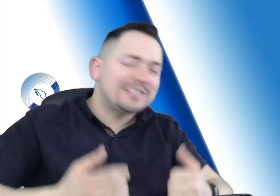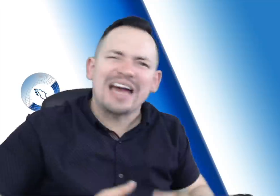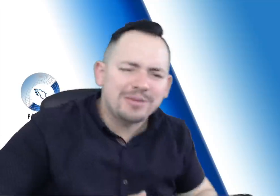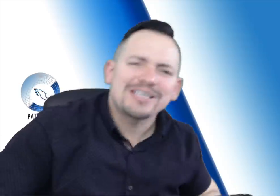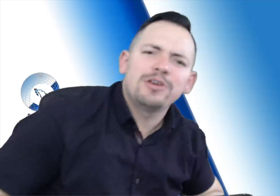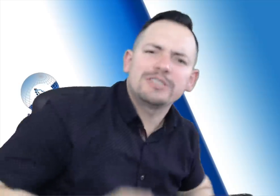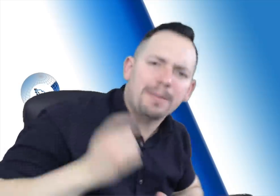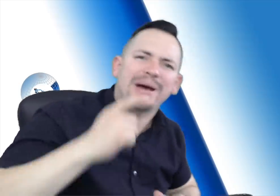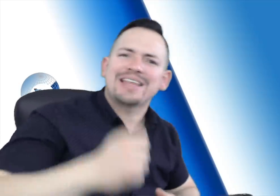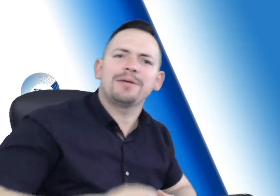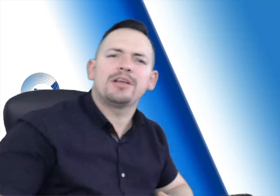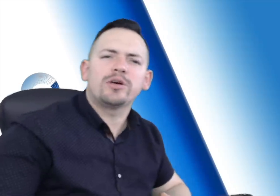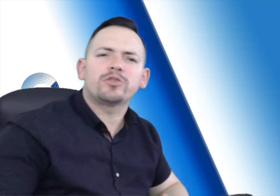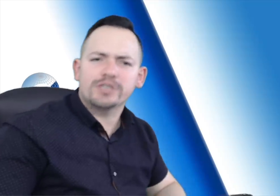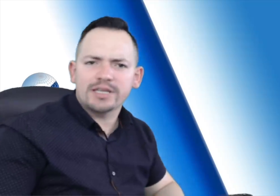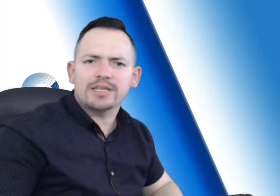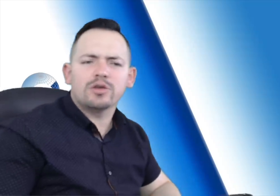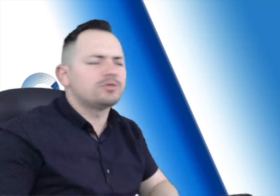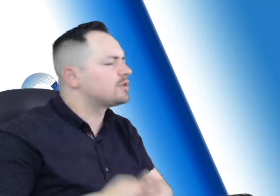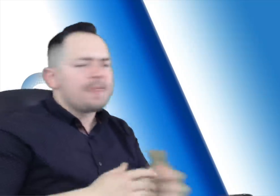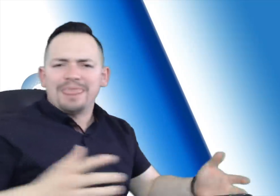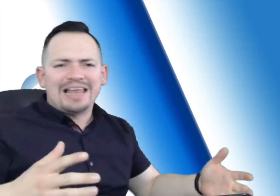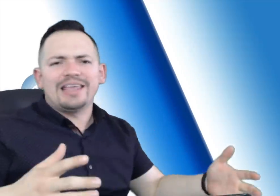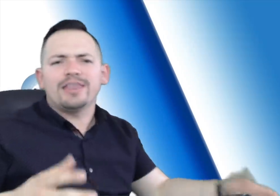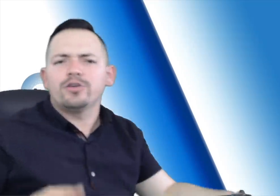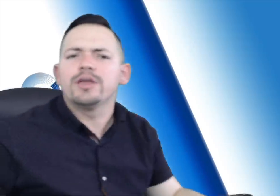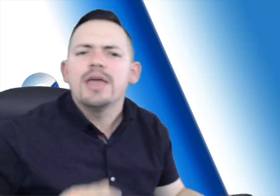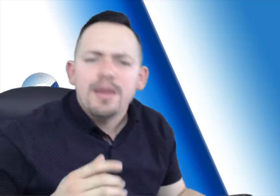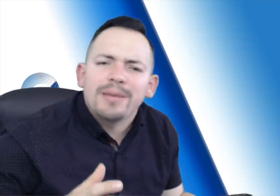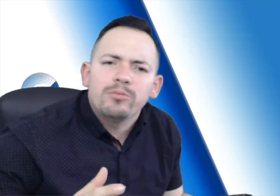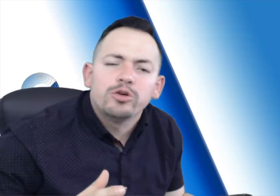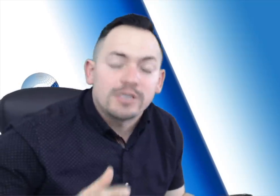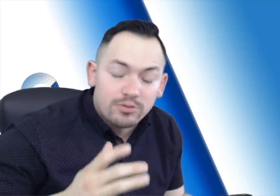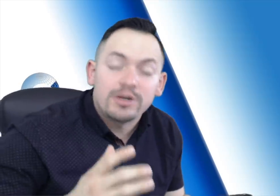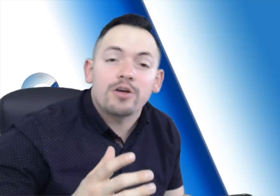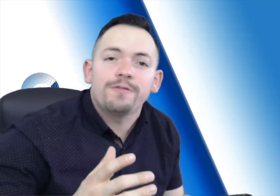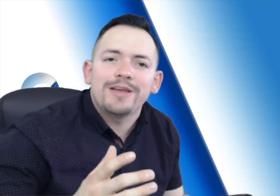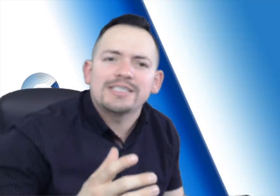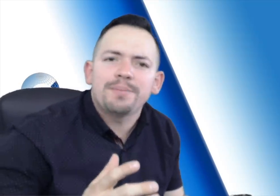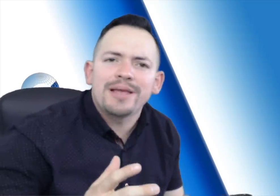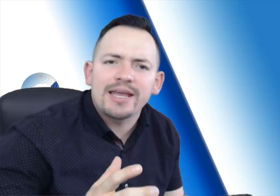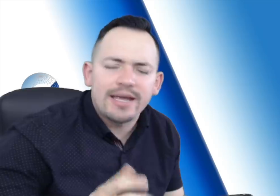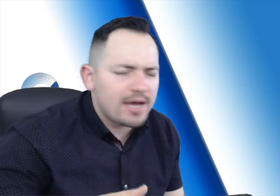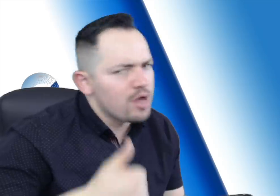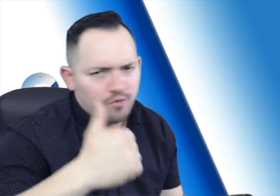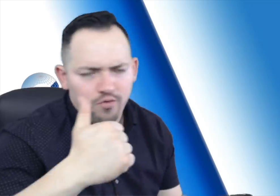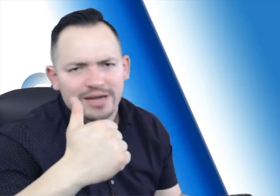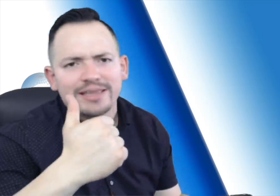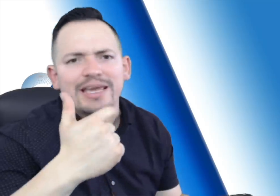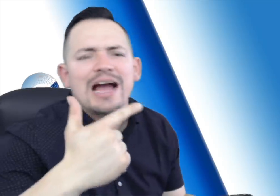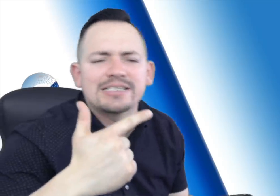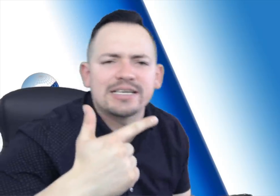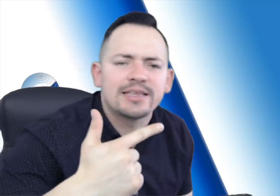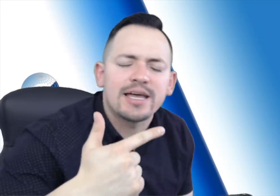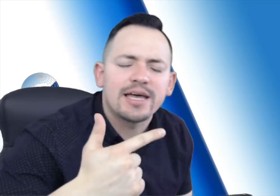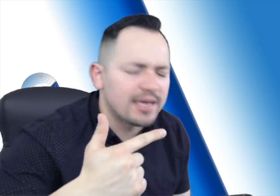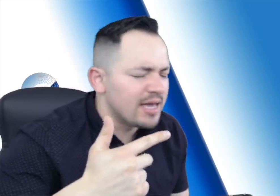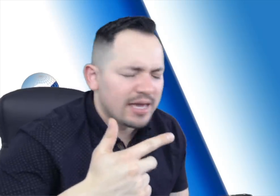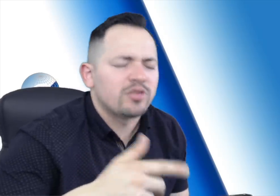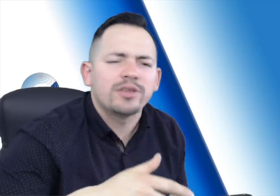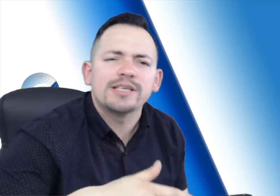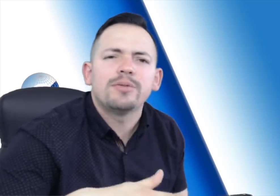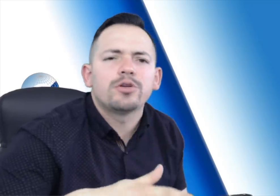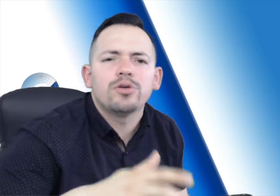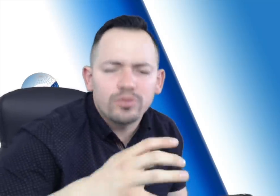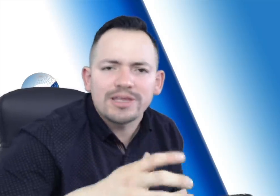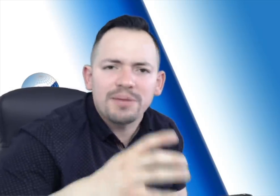¡Wow! ¿Cómo están mis amigos de Patria 24/7 News? El día de hoy vimos una conferencia mañanera fuerte, accidentada,